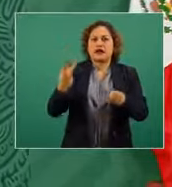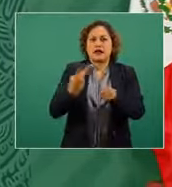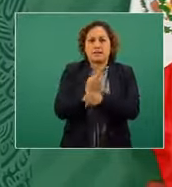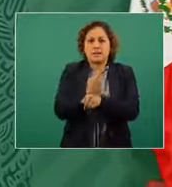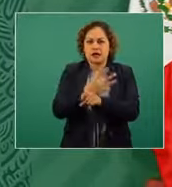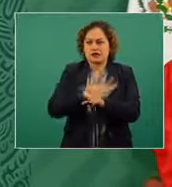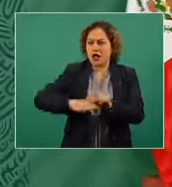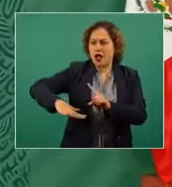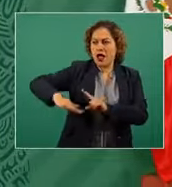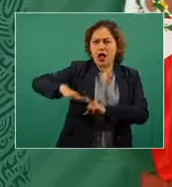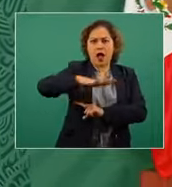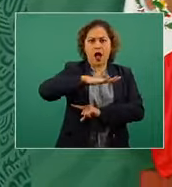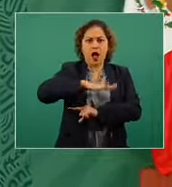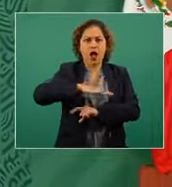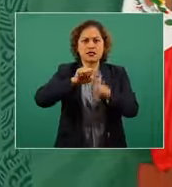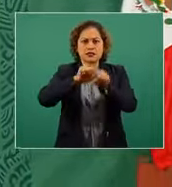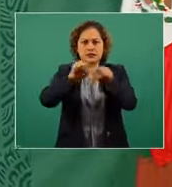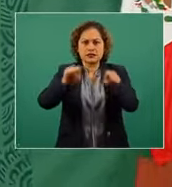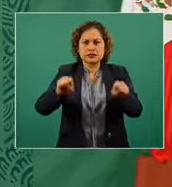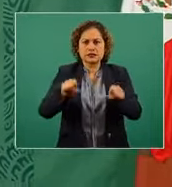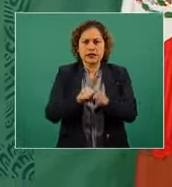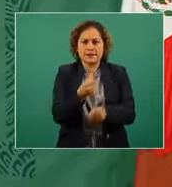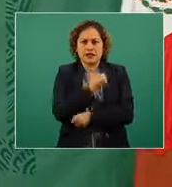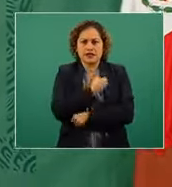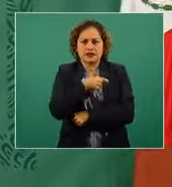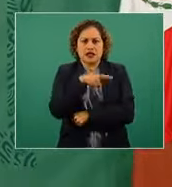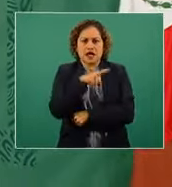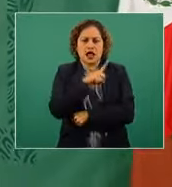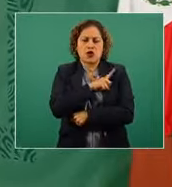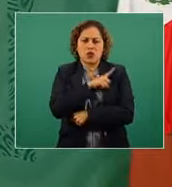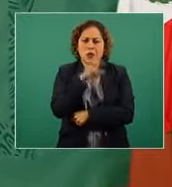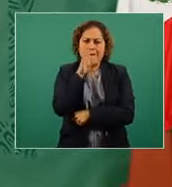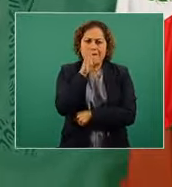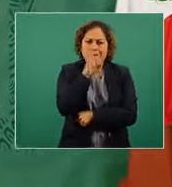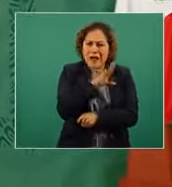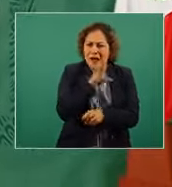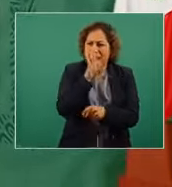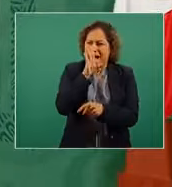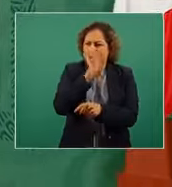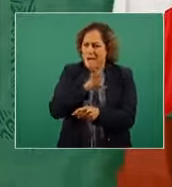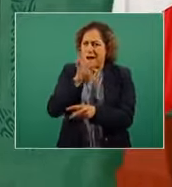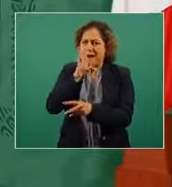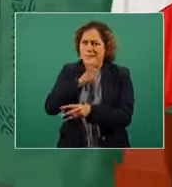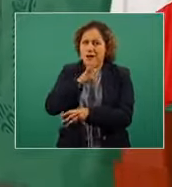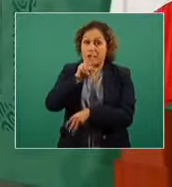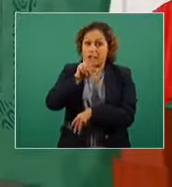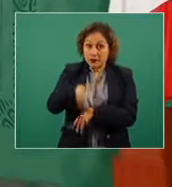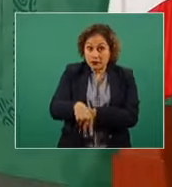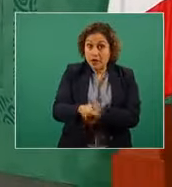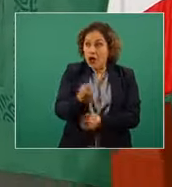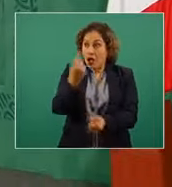México producía vacunas, en efecto, se tenía